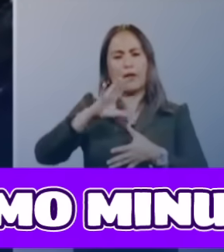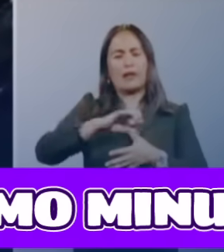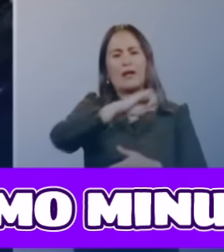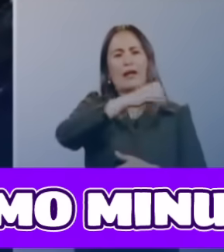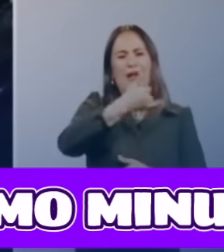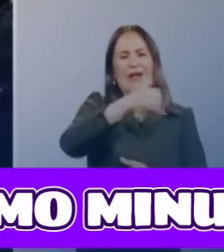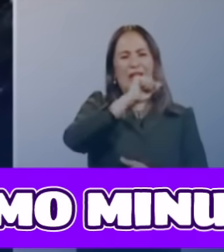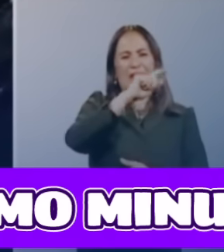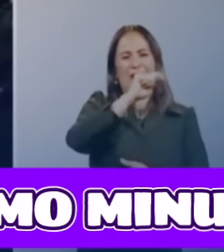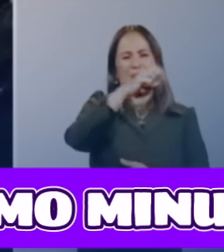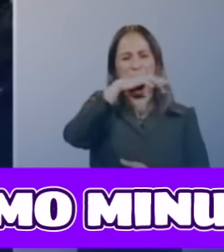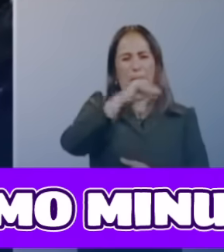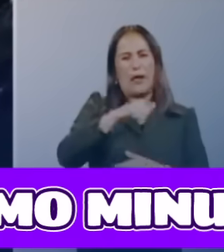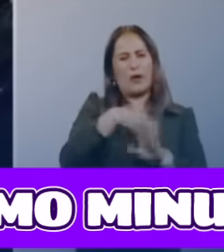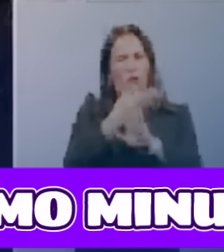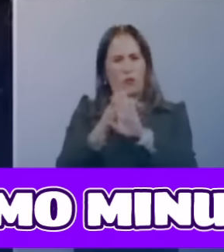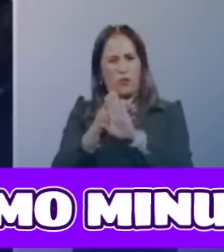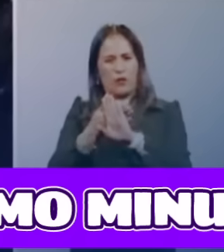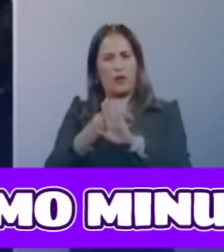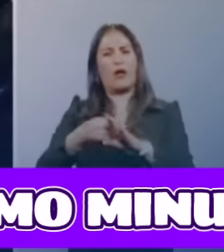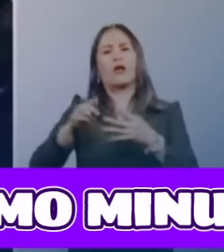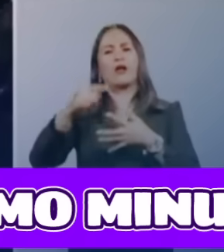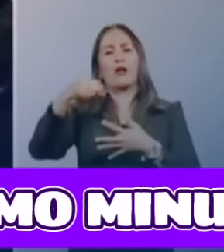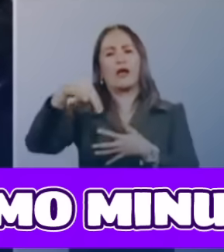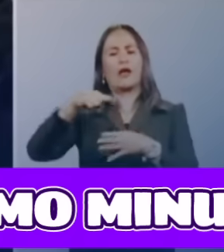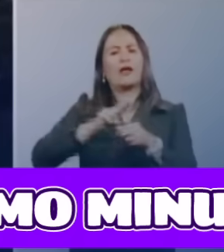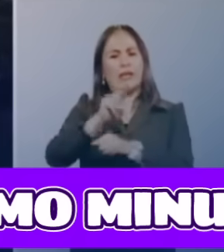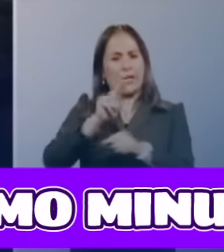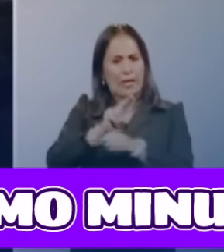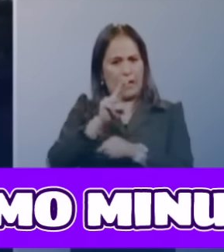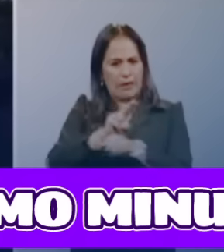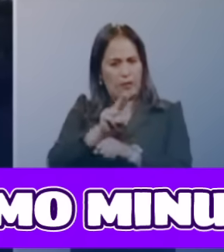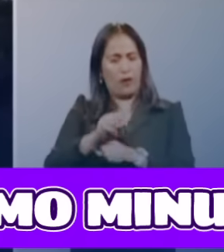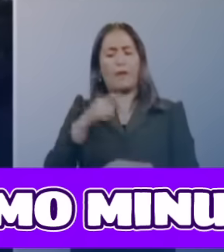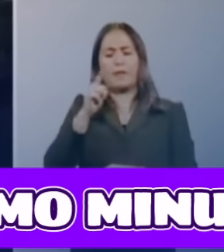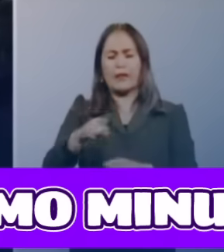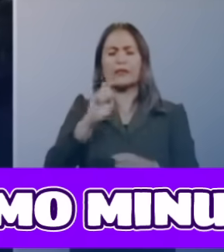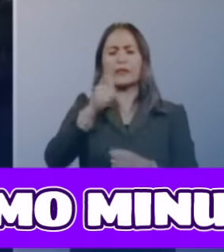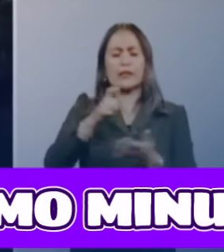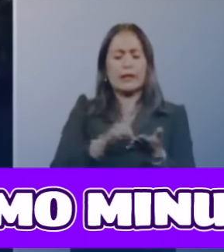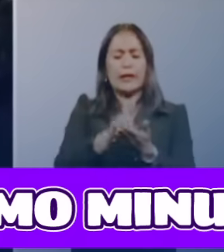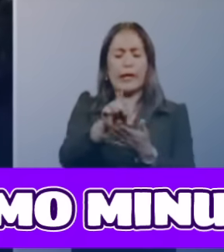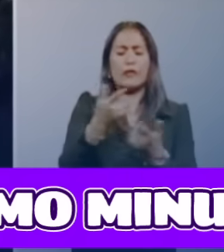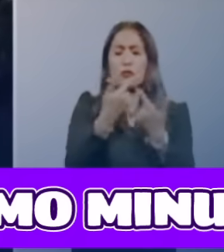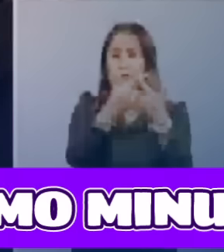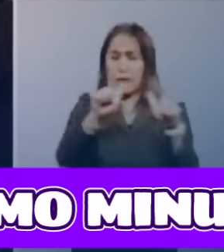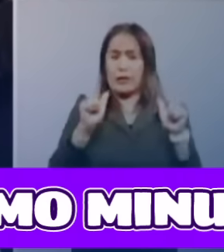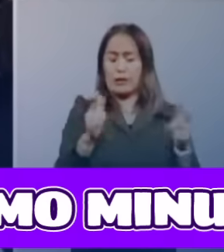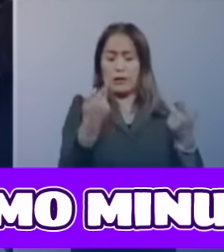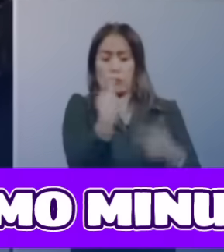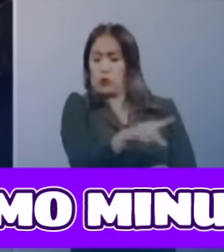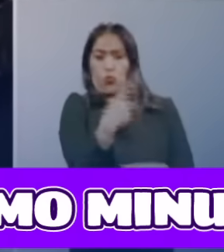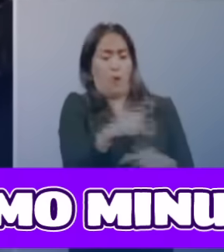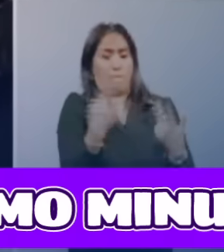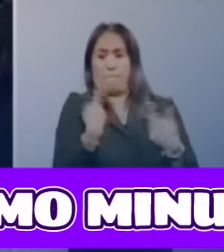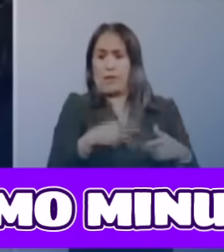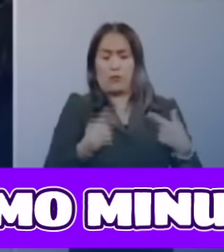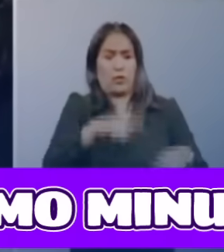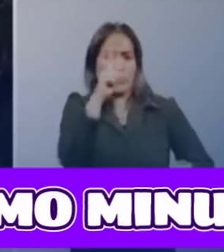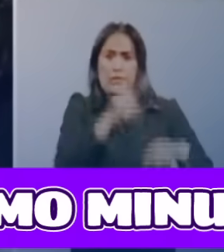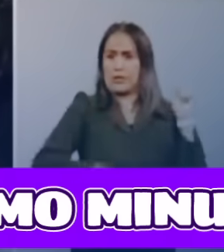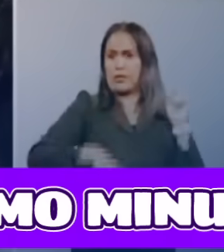Nicaragua, que en una sociedad democrática los derechos y libertades inherentes a las personas,